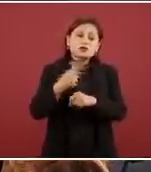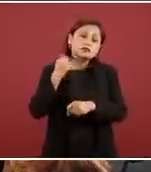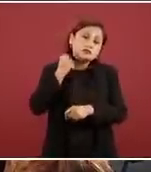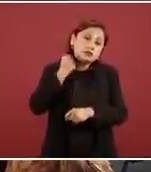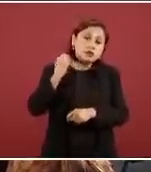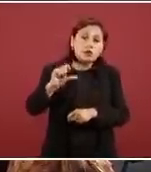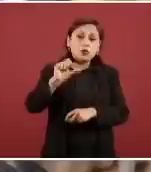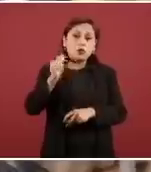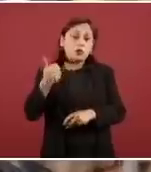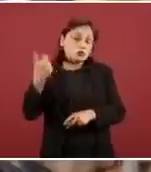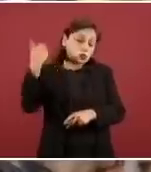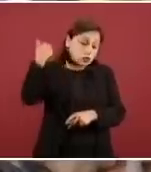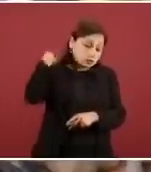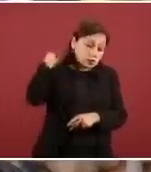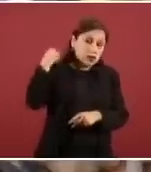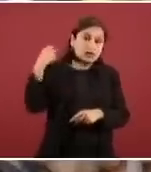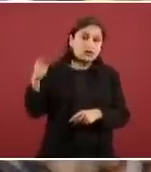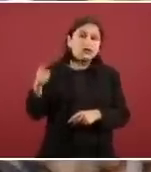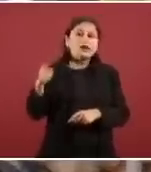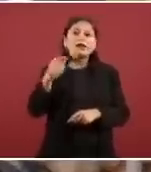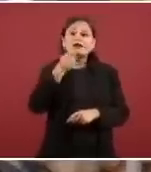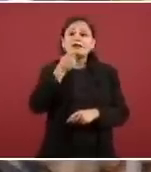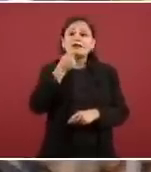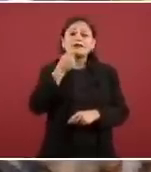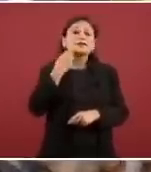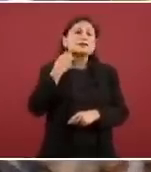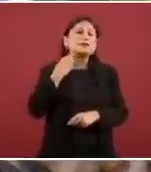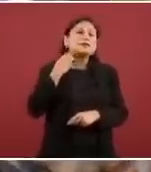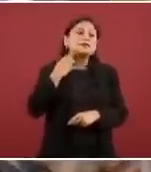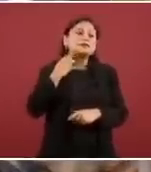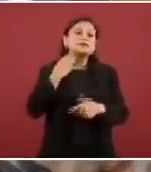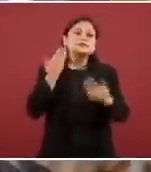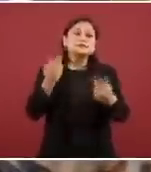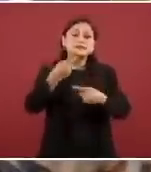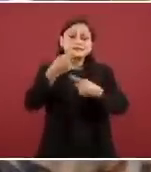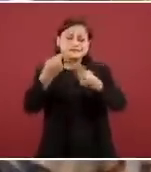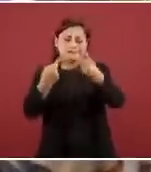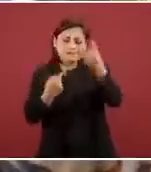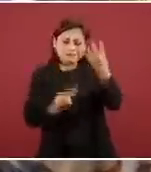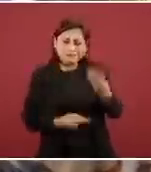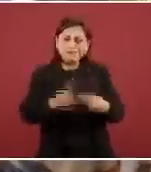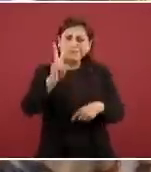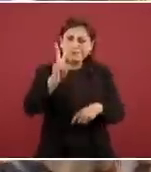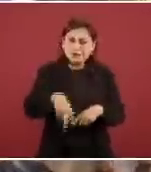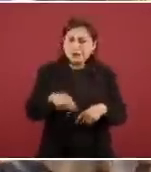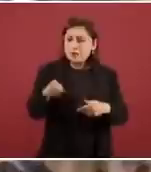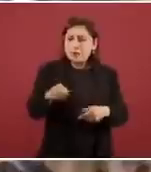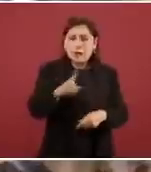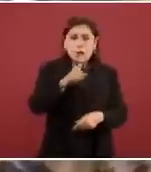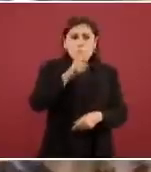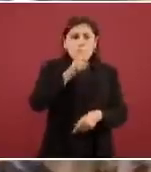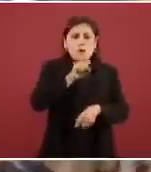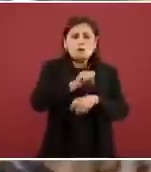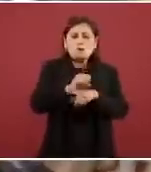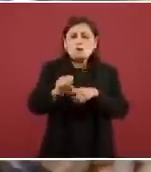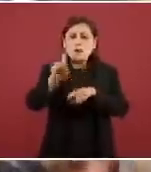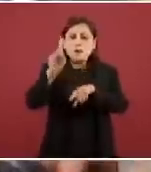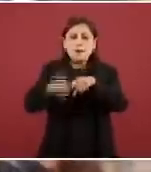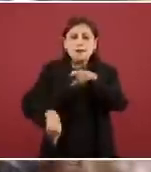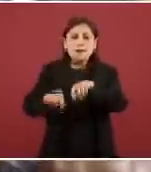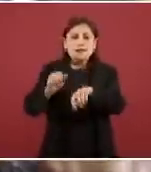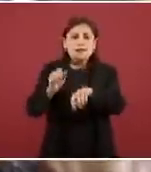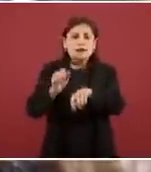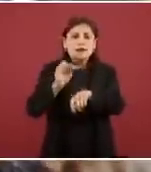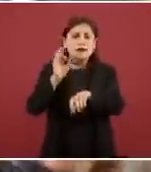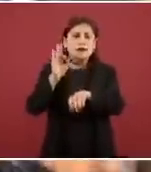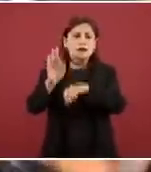tiene comezón. Es un cuadro, son cuadros muy básicos y muy atendibles. Y ese niño, por